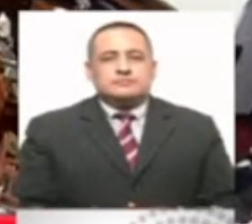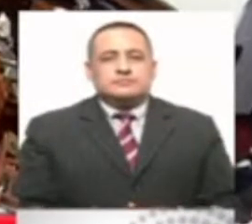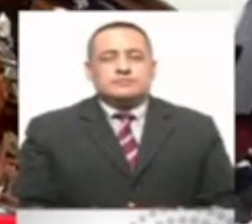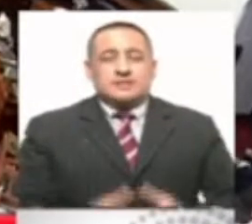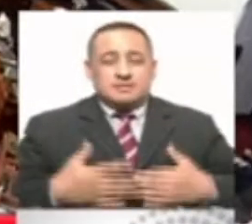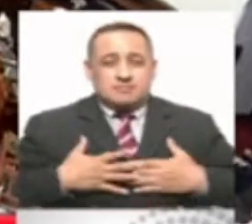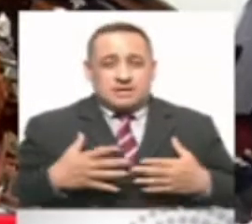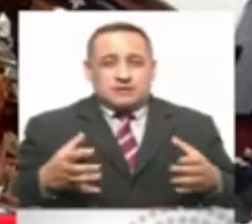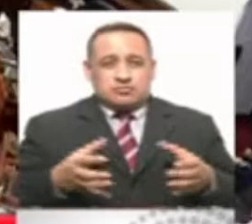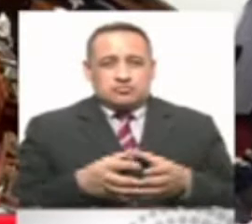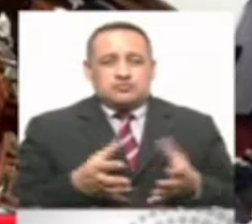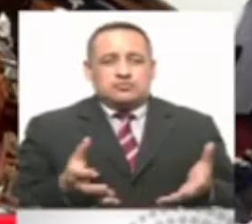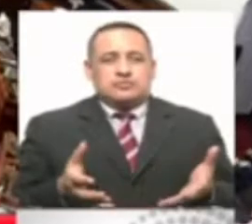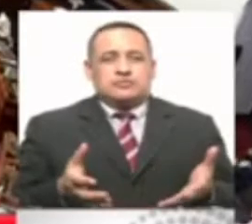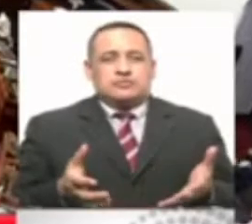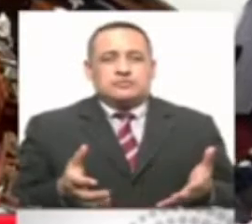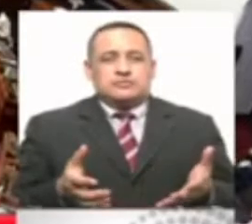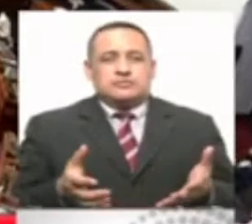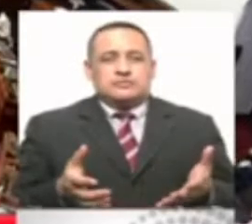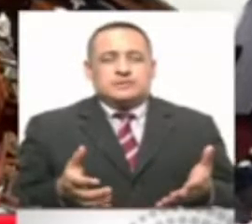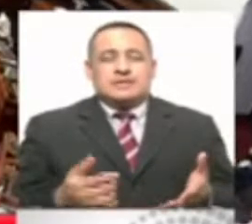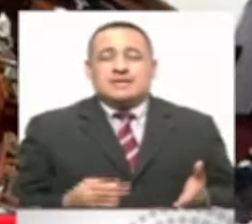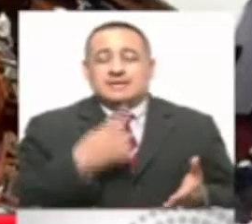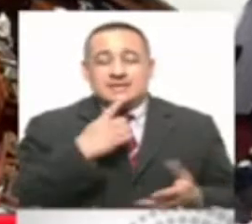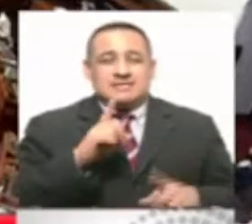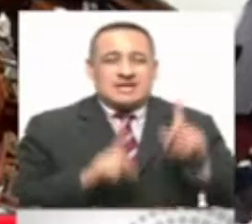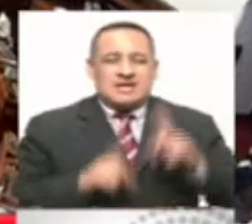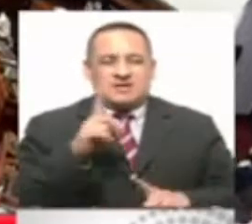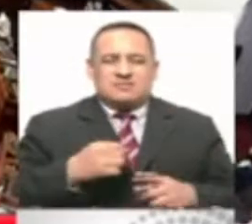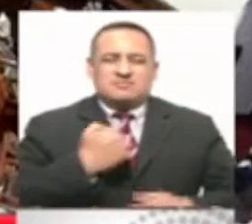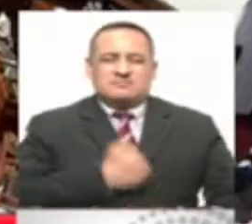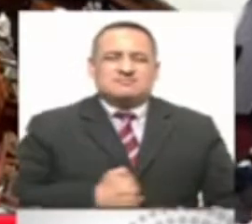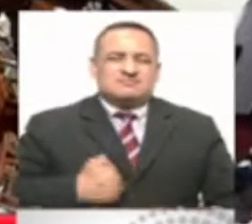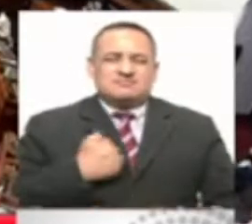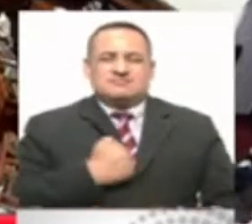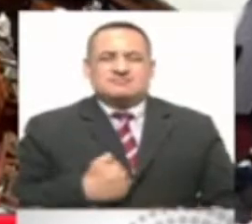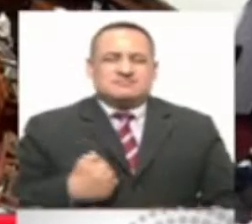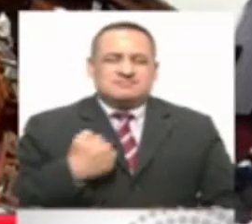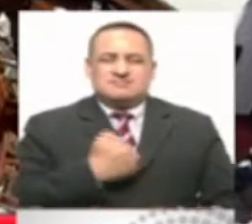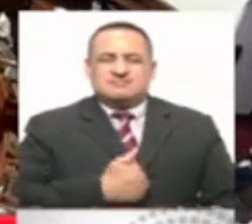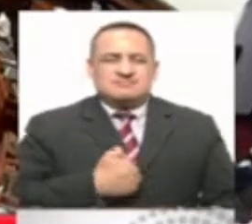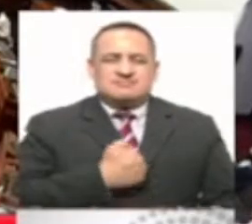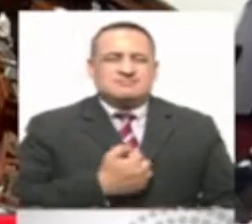para nosotros es algo lamentable